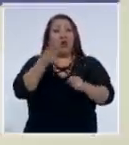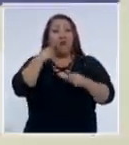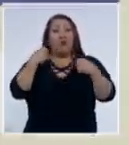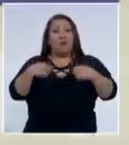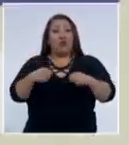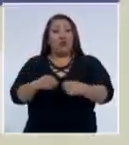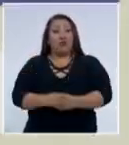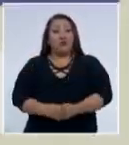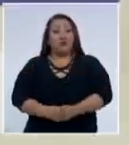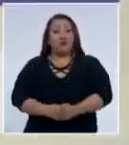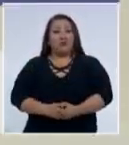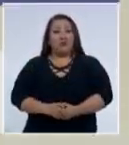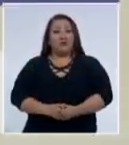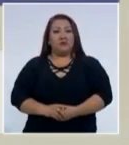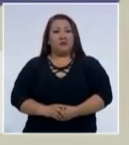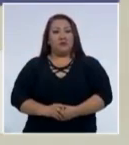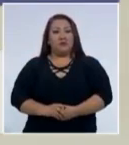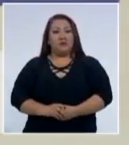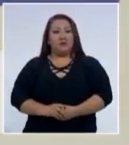mototaxista.